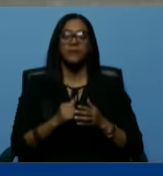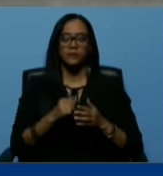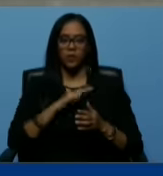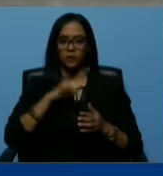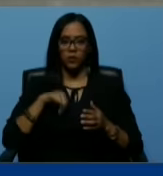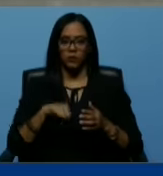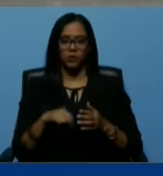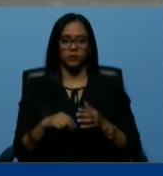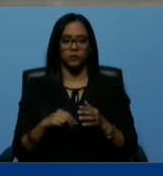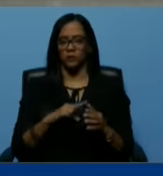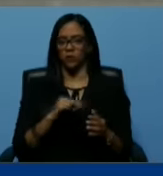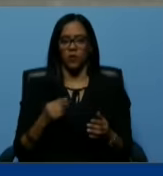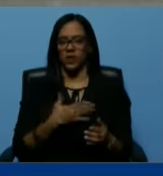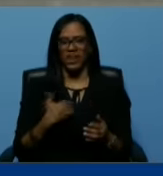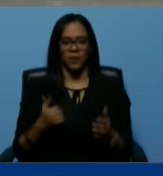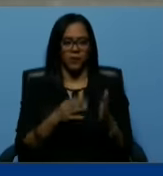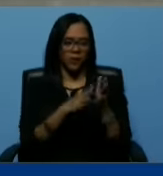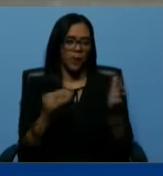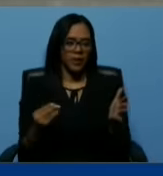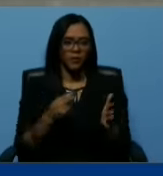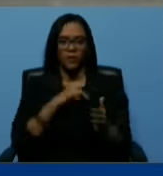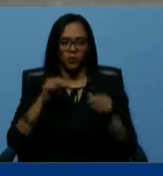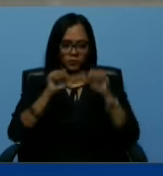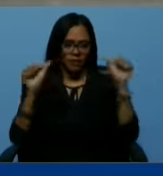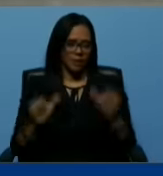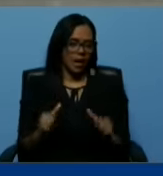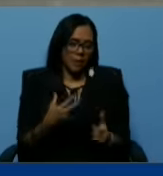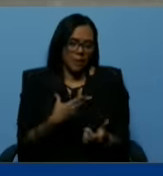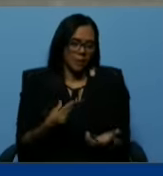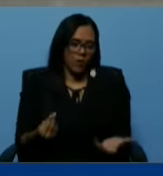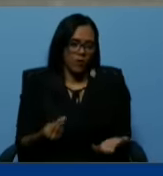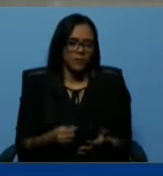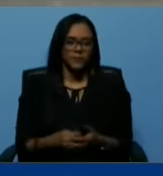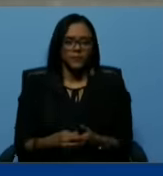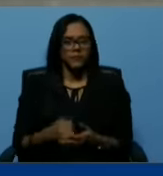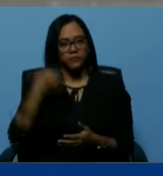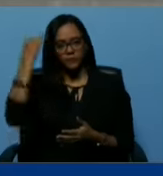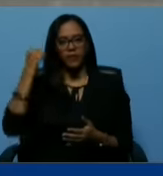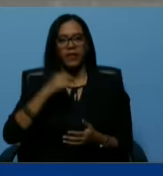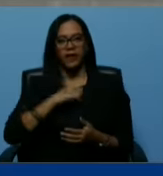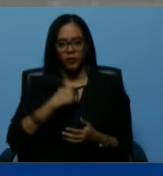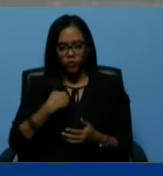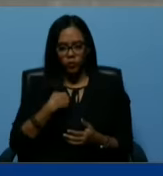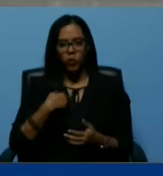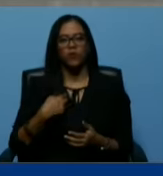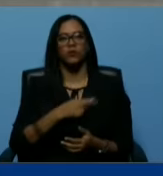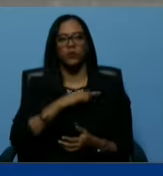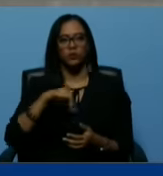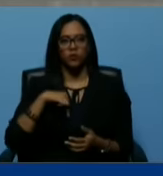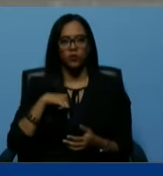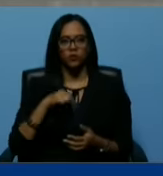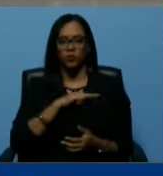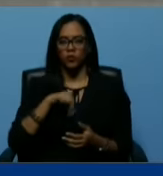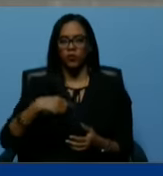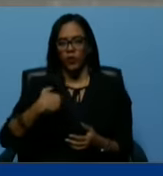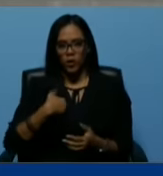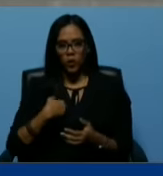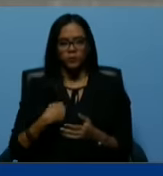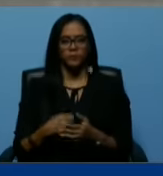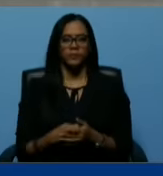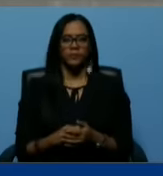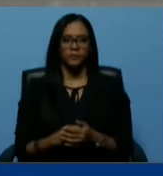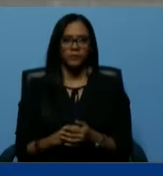nuestro sistema. Imagínense que yo y nosotros y yo